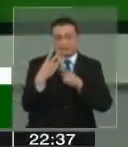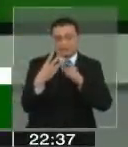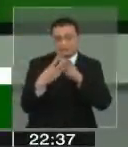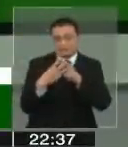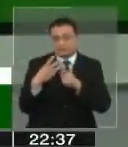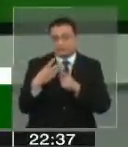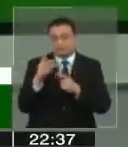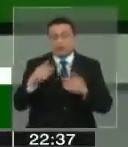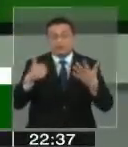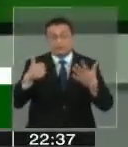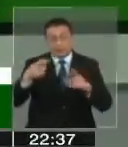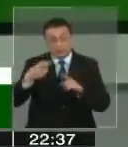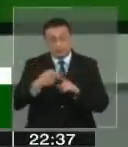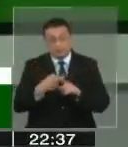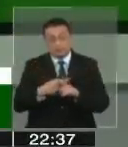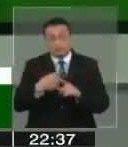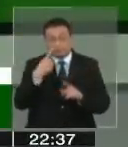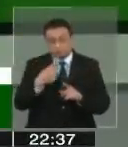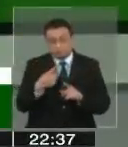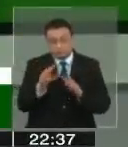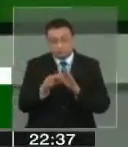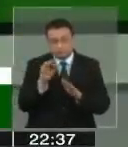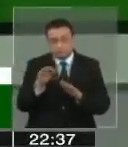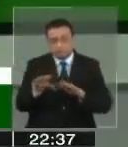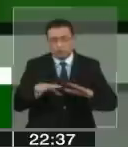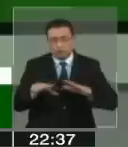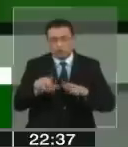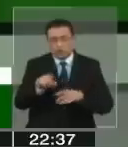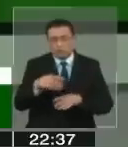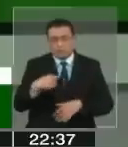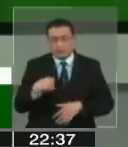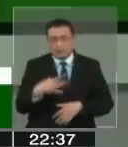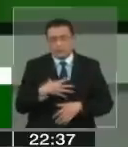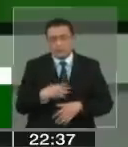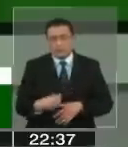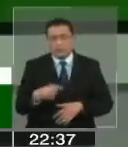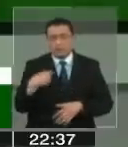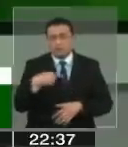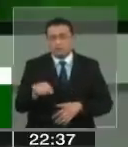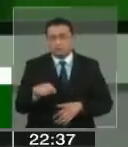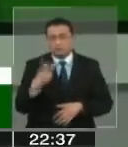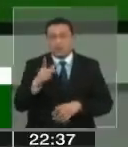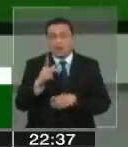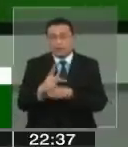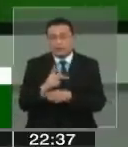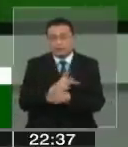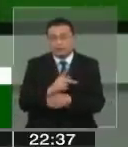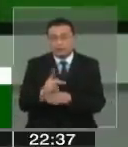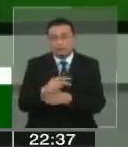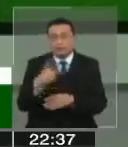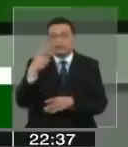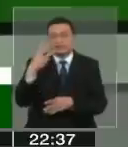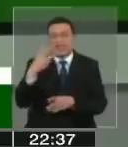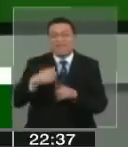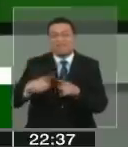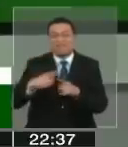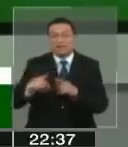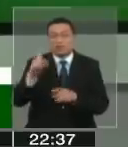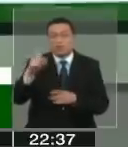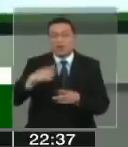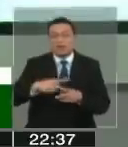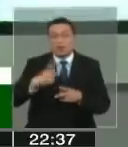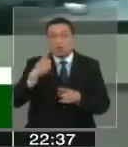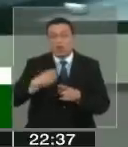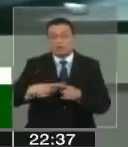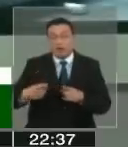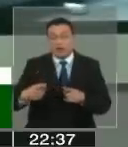Cuando a los 6 meses notamos cosa especial con Valentina, nosotros empezamos con terapia kinesiológica de 3 veces a la semana y nos